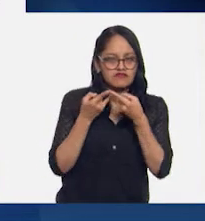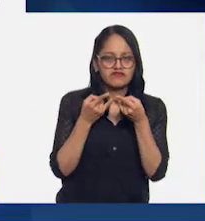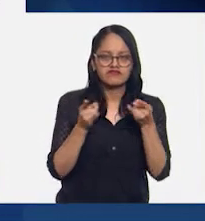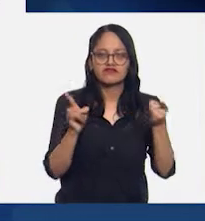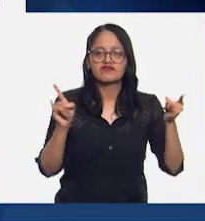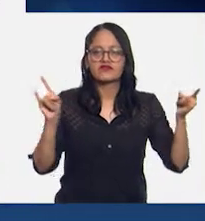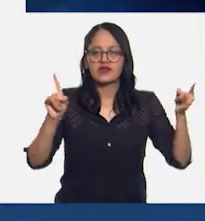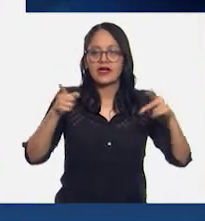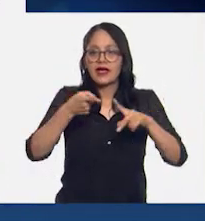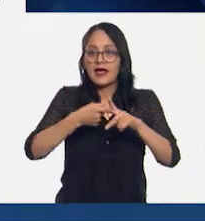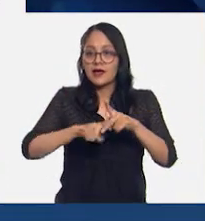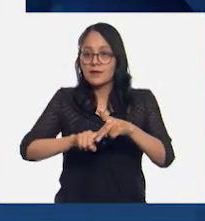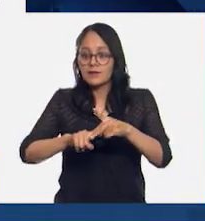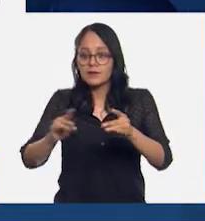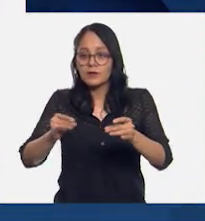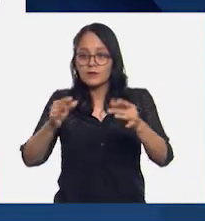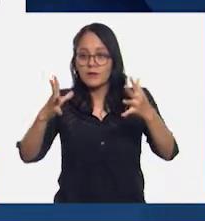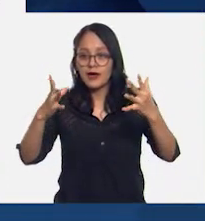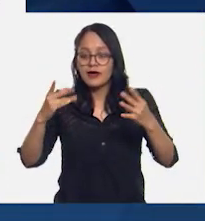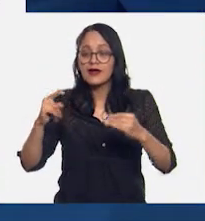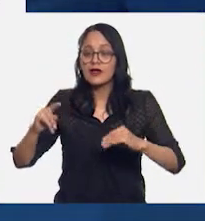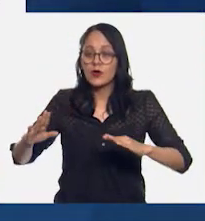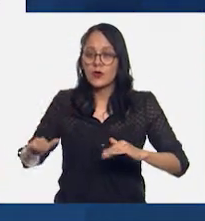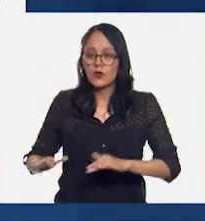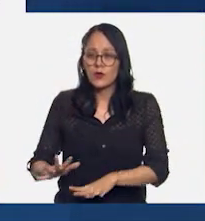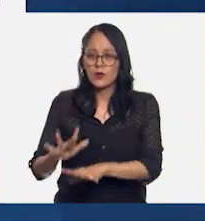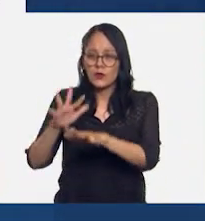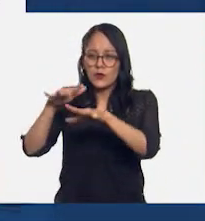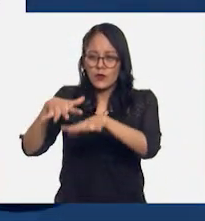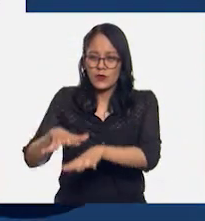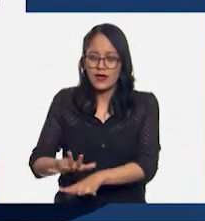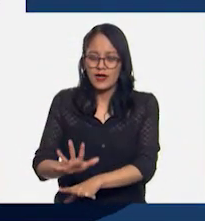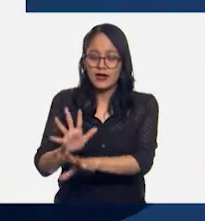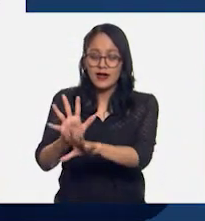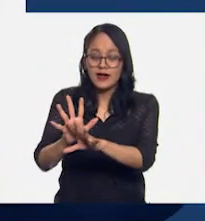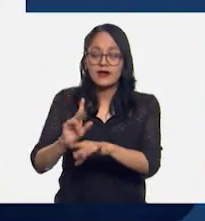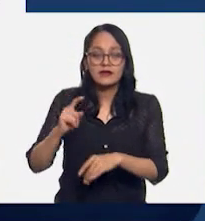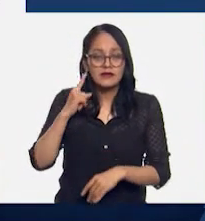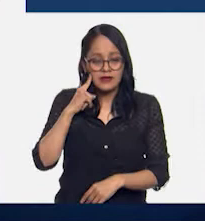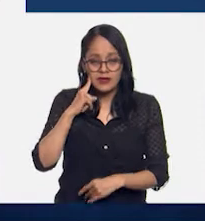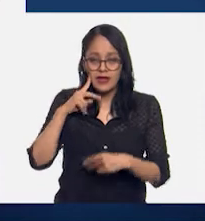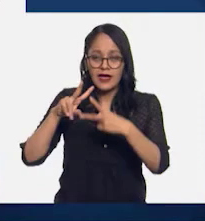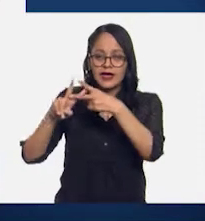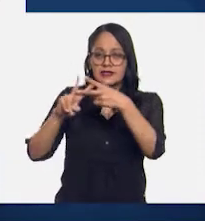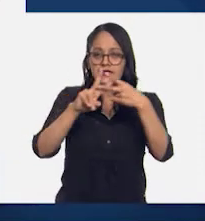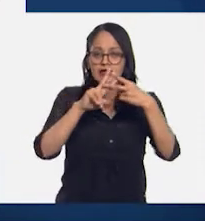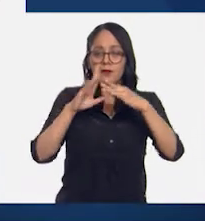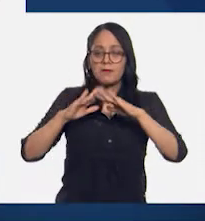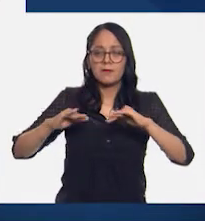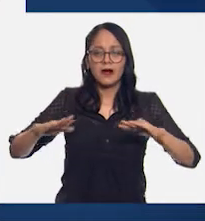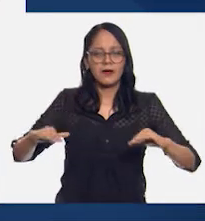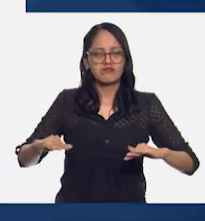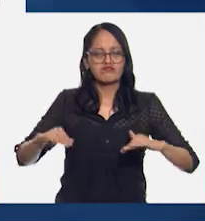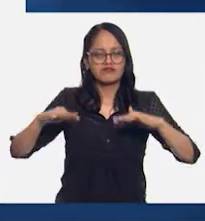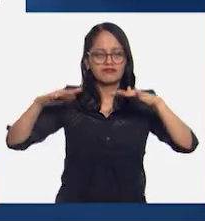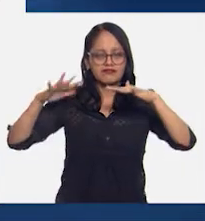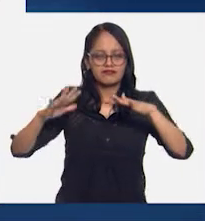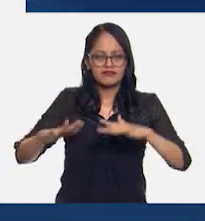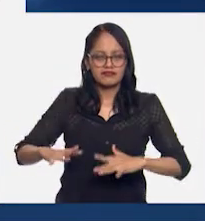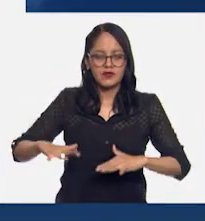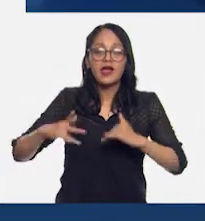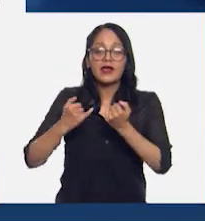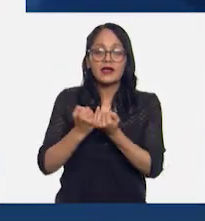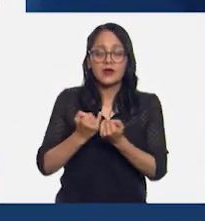y surgen los ríos roncos del océano. Vibra veloz en su rosal la estrella y el mar palpita, muere y